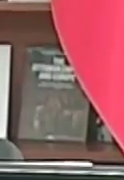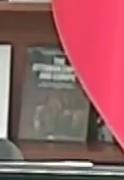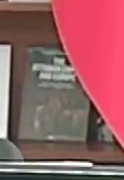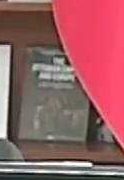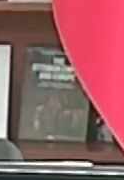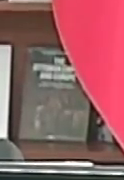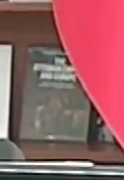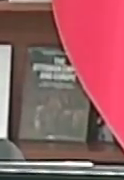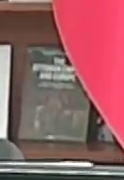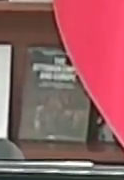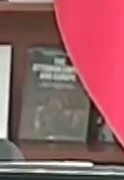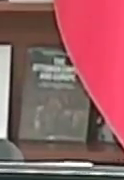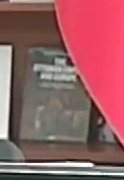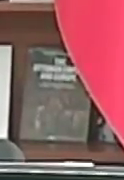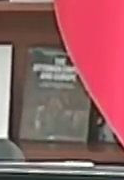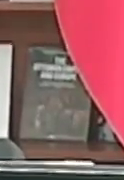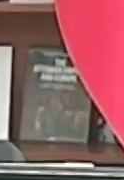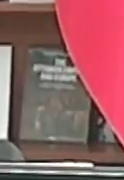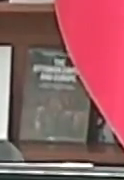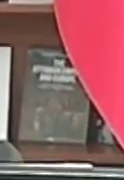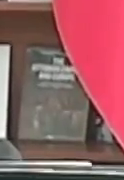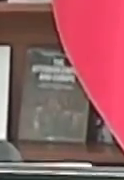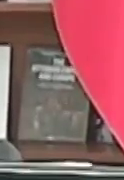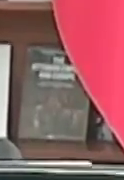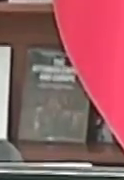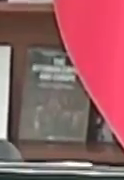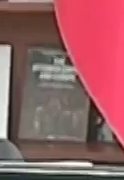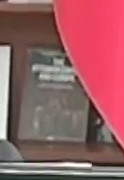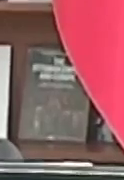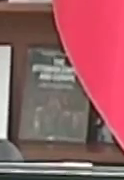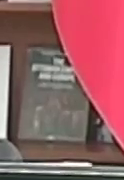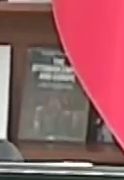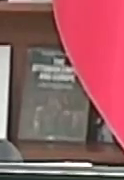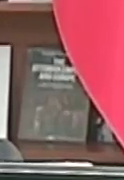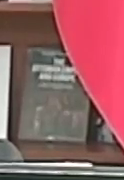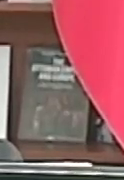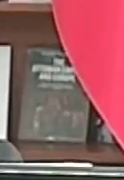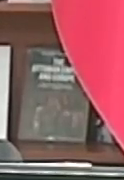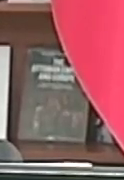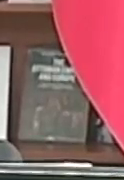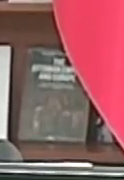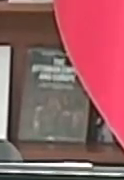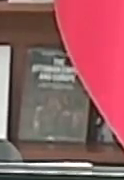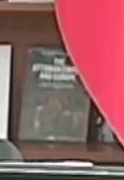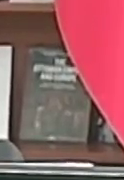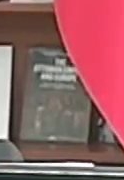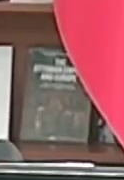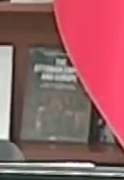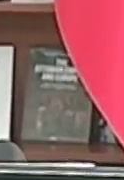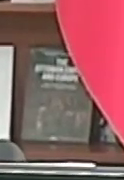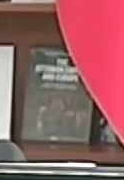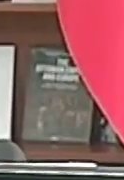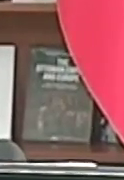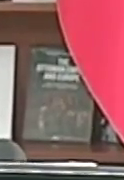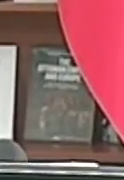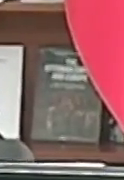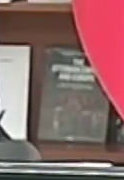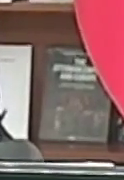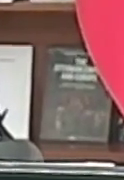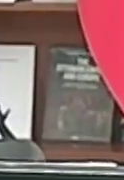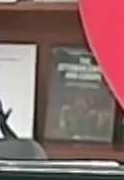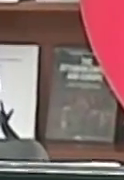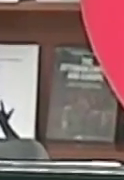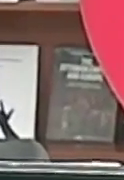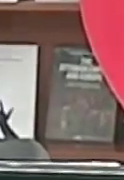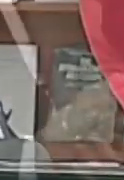acá gracias a que el gobernador, el mayor general Justo Noguera Pietri, nos la ha prestado. Está a metros de este lugar,